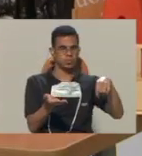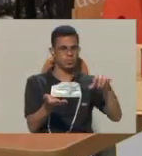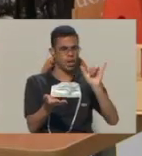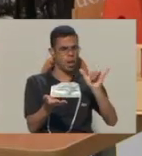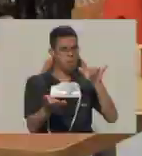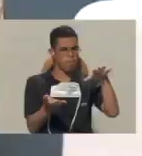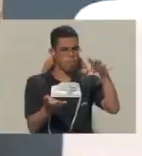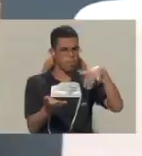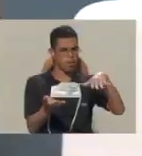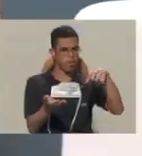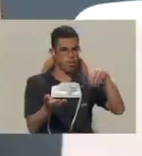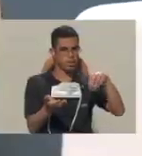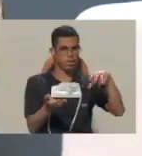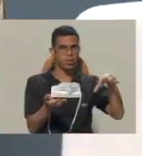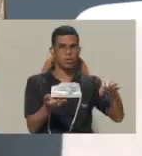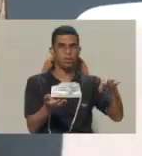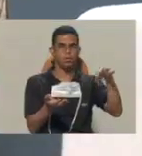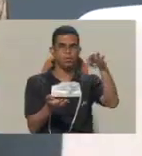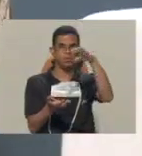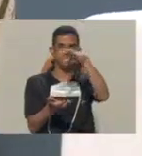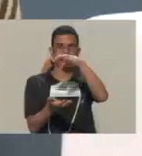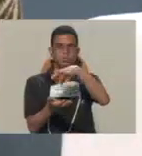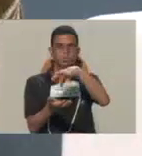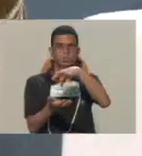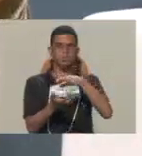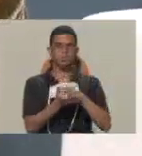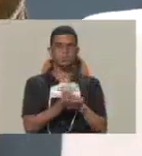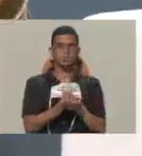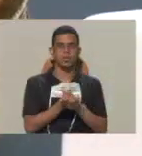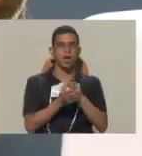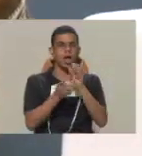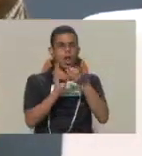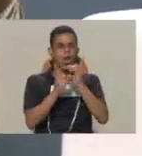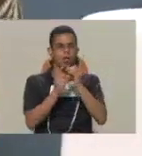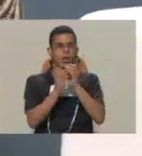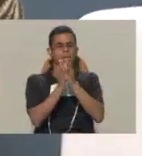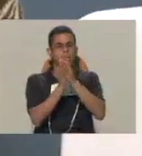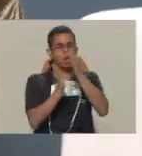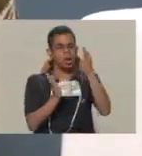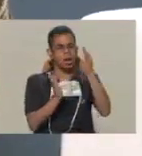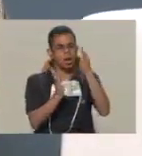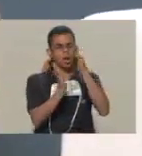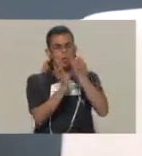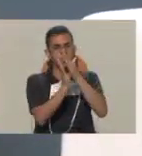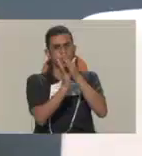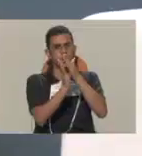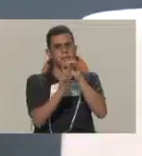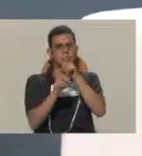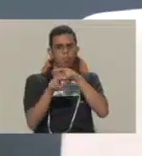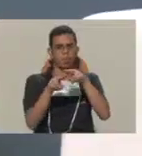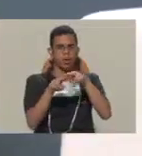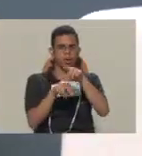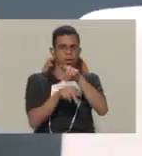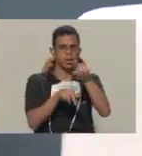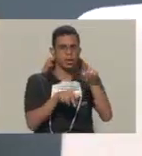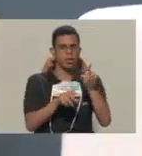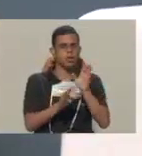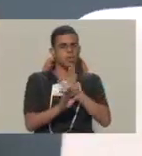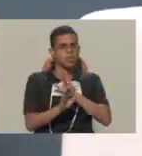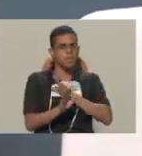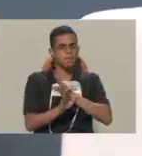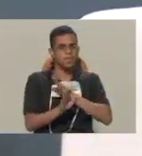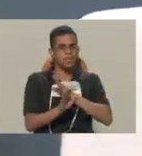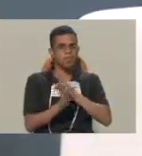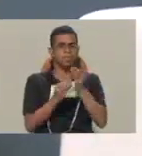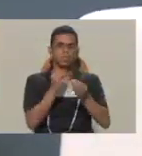Fíjense, ensartamos de esta manera las piezas, ¿verdad? Unas piezas más grandes, unas más pequeñas, para